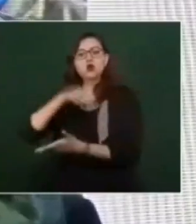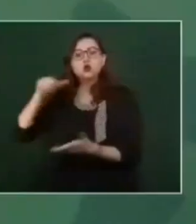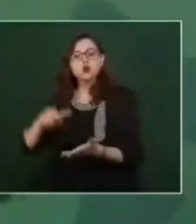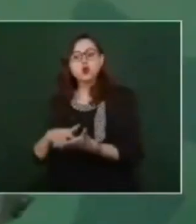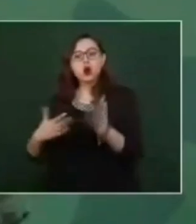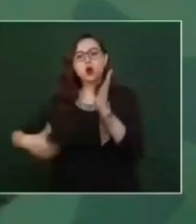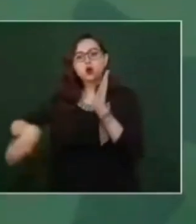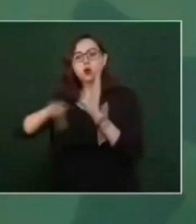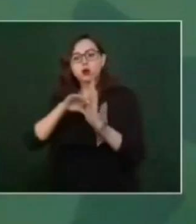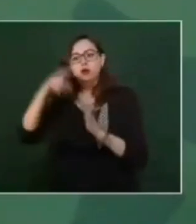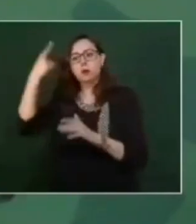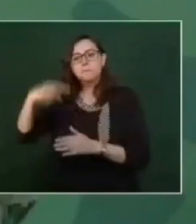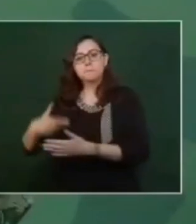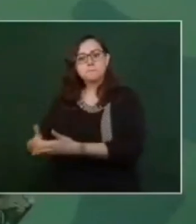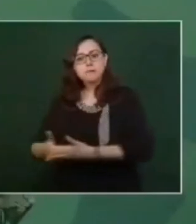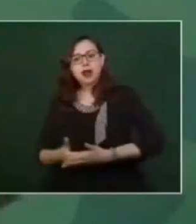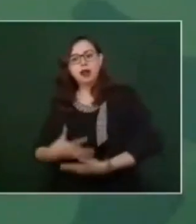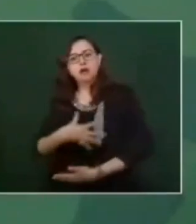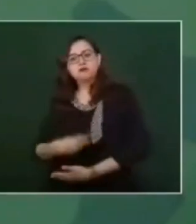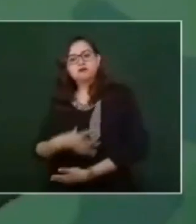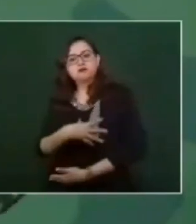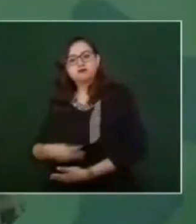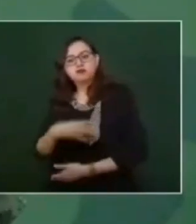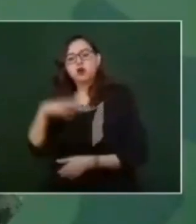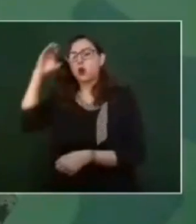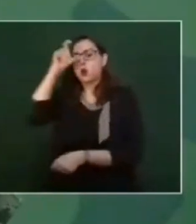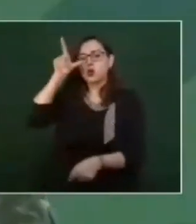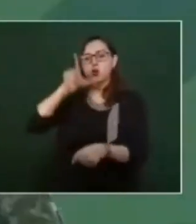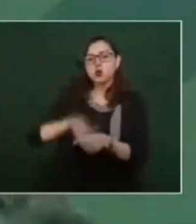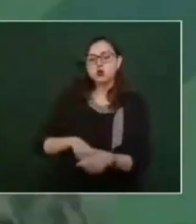tenemos espacios culturales, juegos infantiles